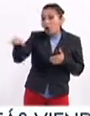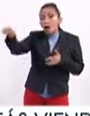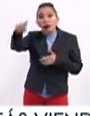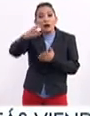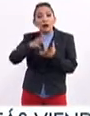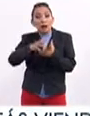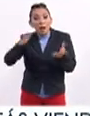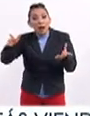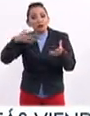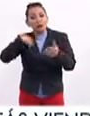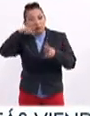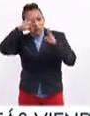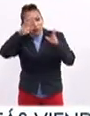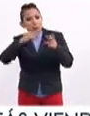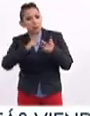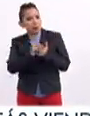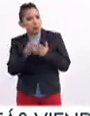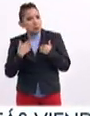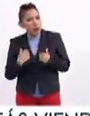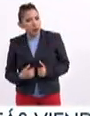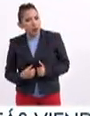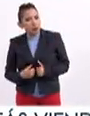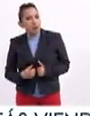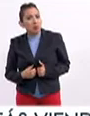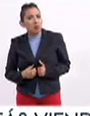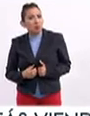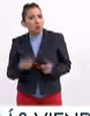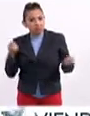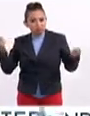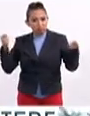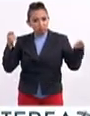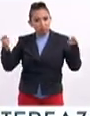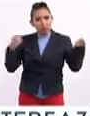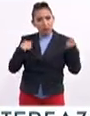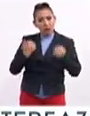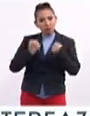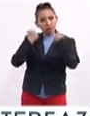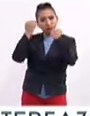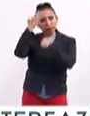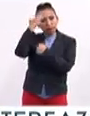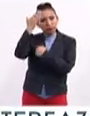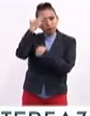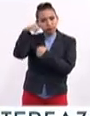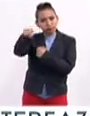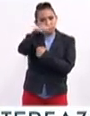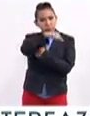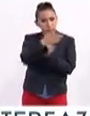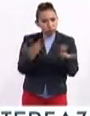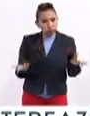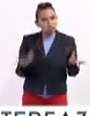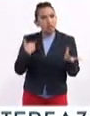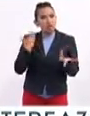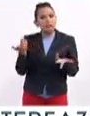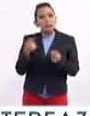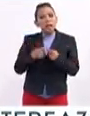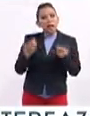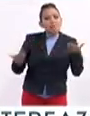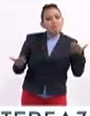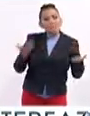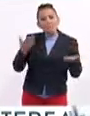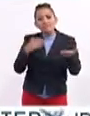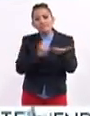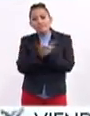las mayorías respeten los derechos humanos. Y con equilibrios en los poderes. Indudablemente, los pesos y contrapesos de